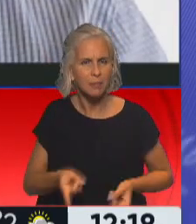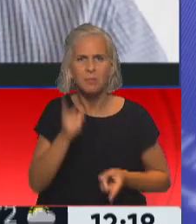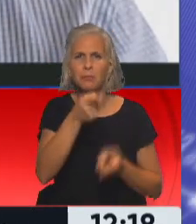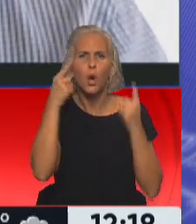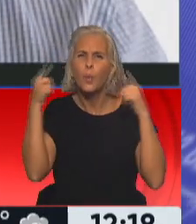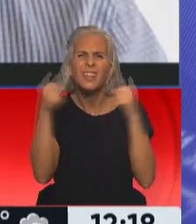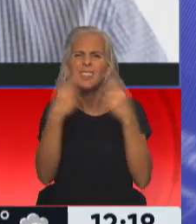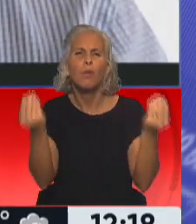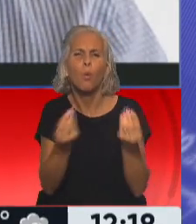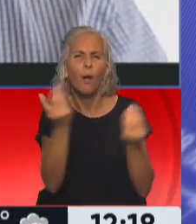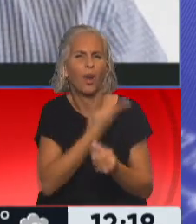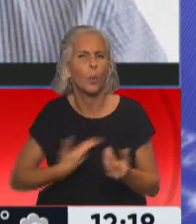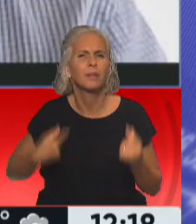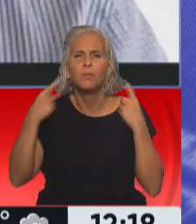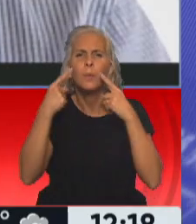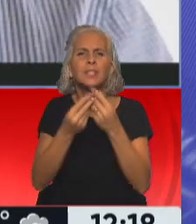buscando el gobierno?